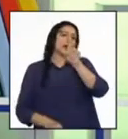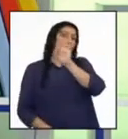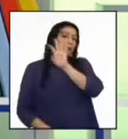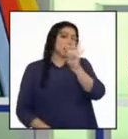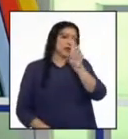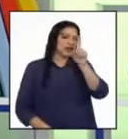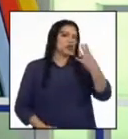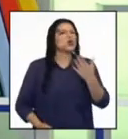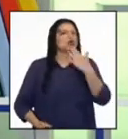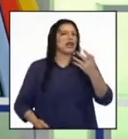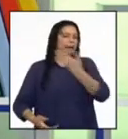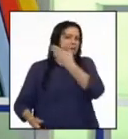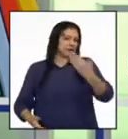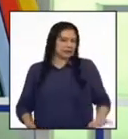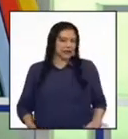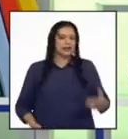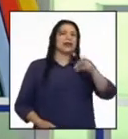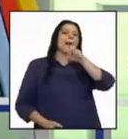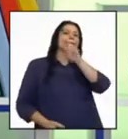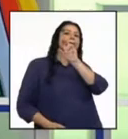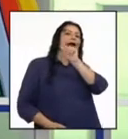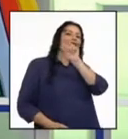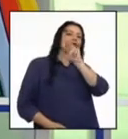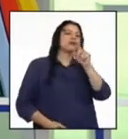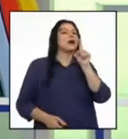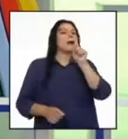gobierno de Manuel Prado y Ugarteche,